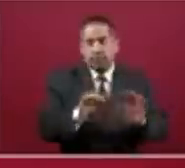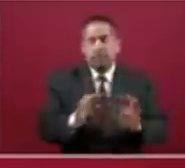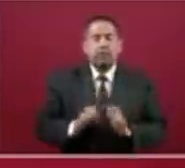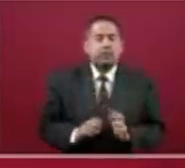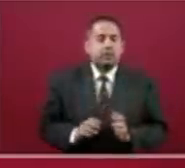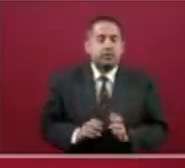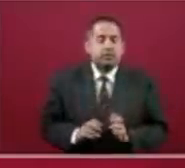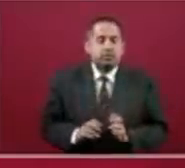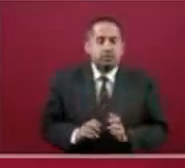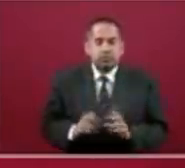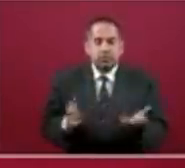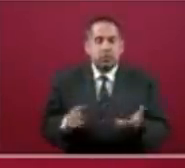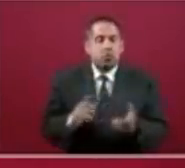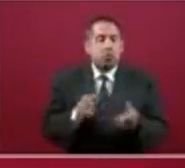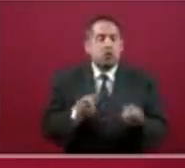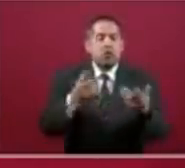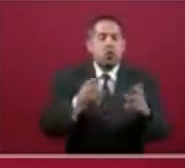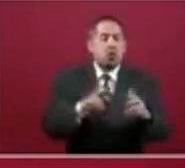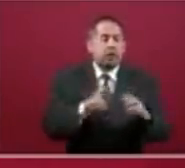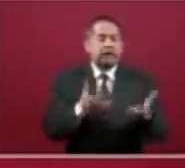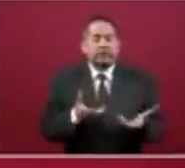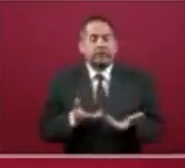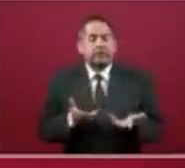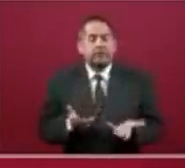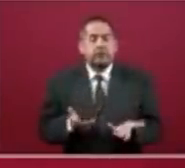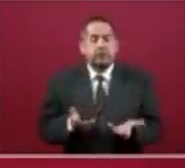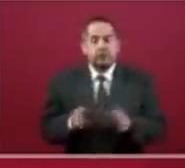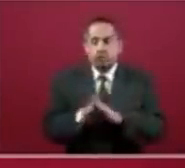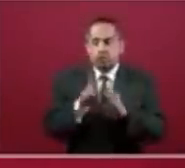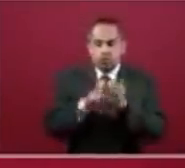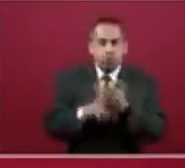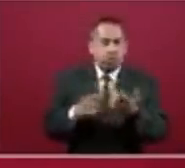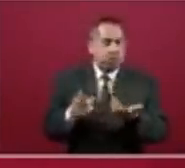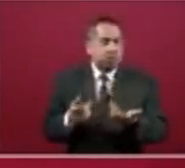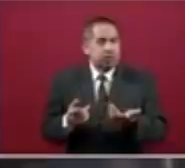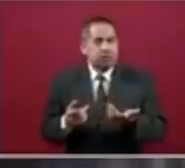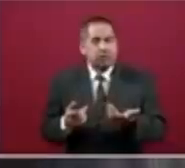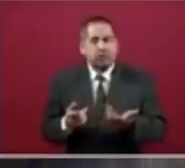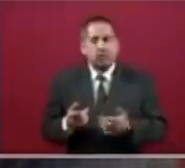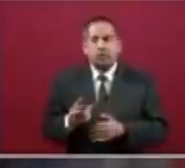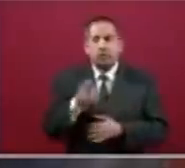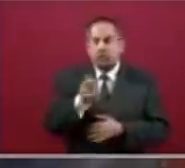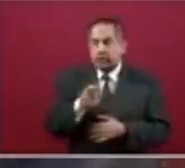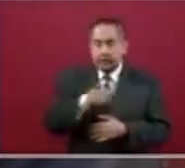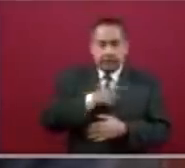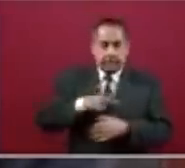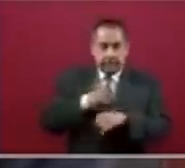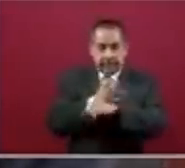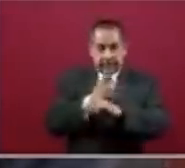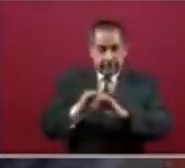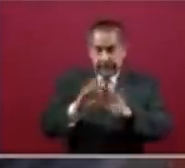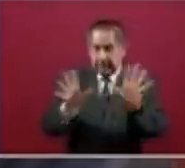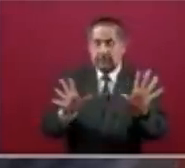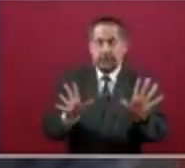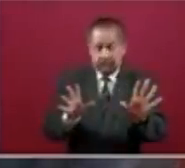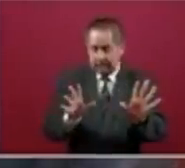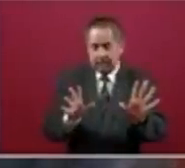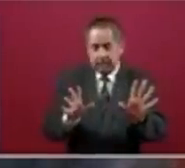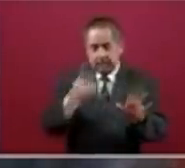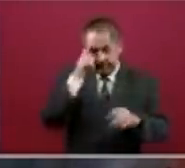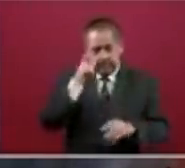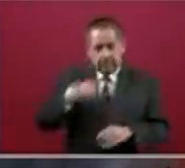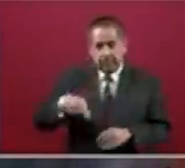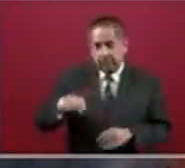cuánto reciben de las cuotas y que haya transparencia en el